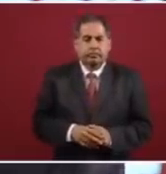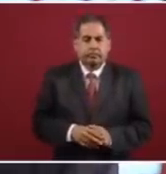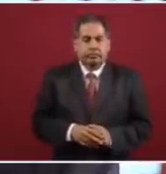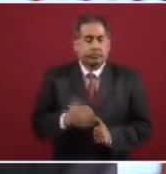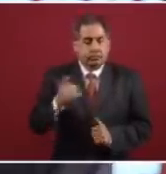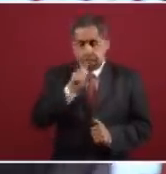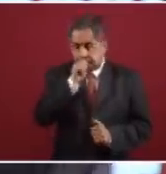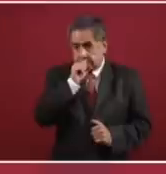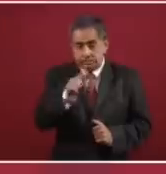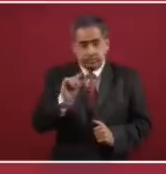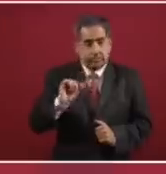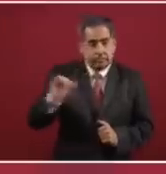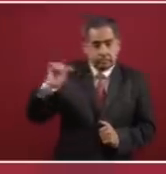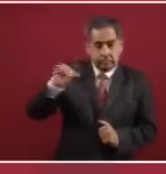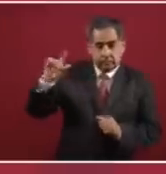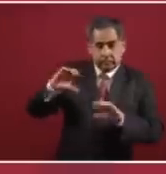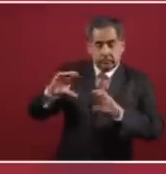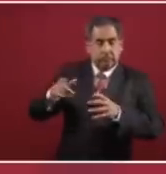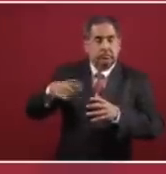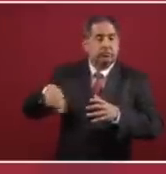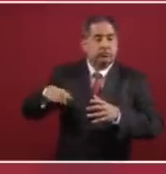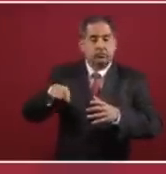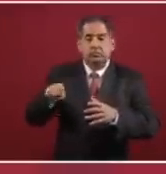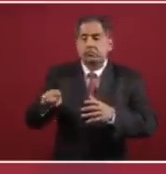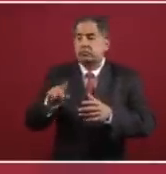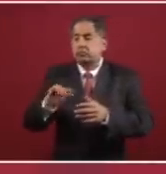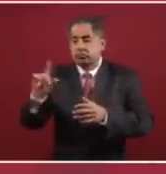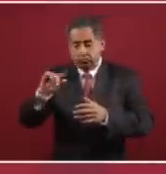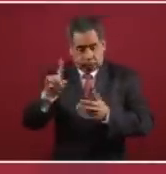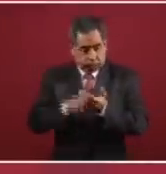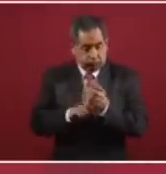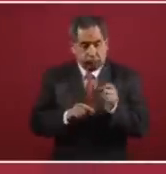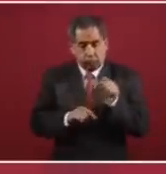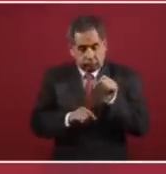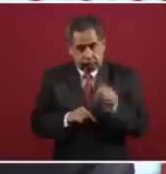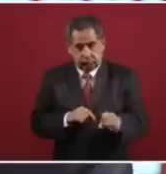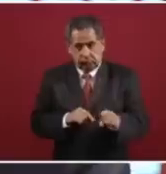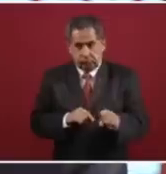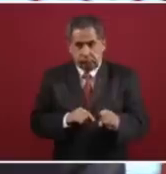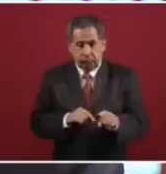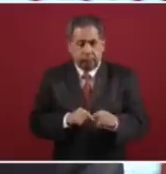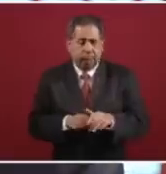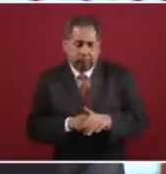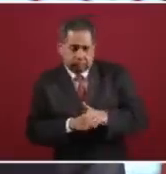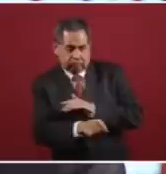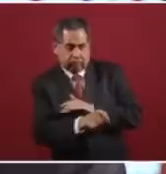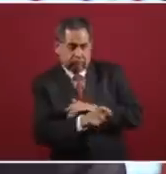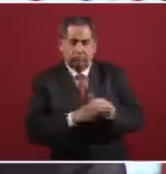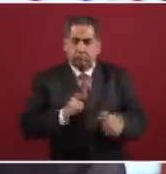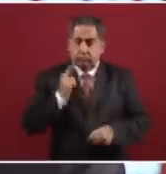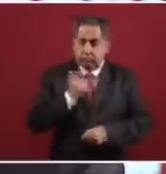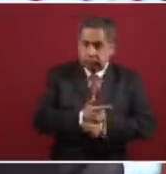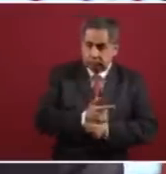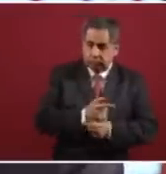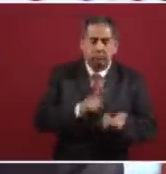Y es el funcionario y es también el que soborna.